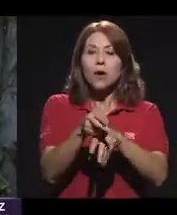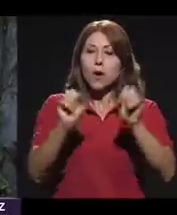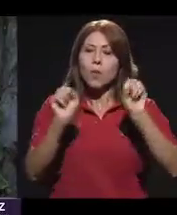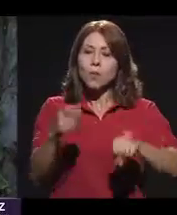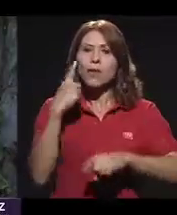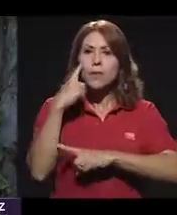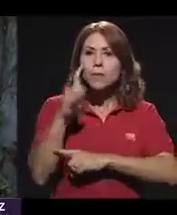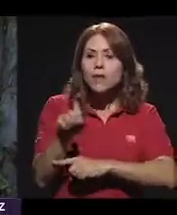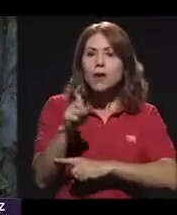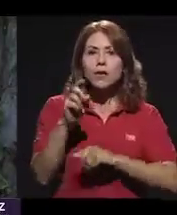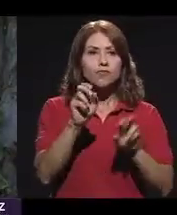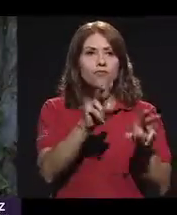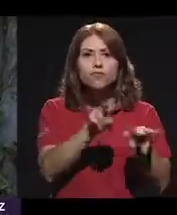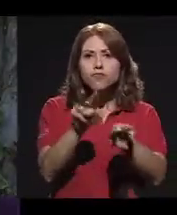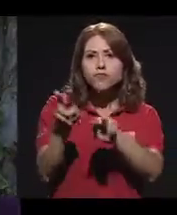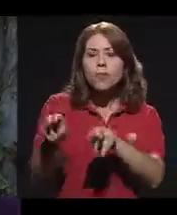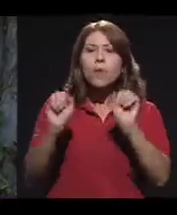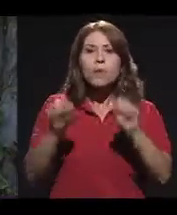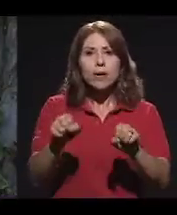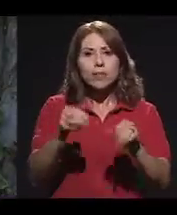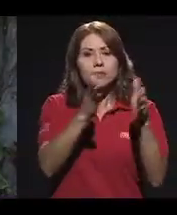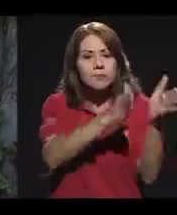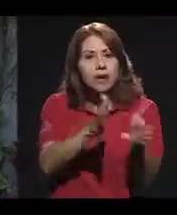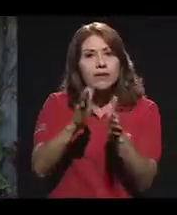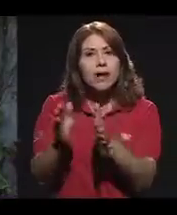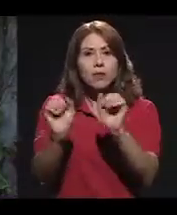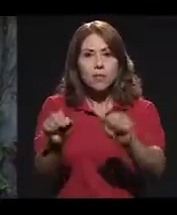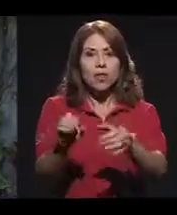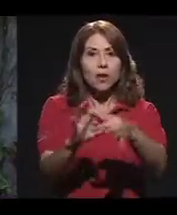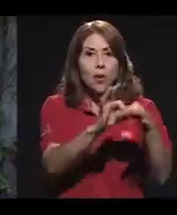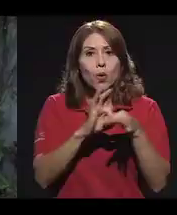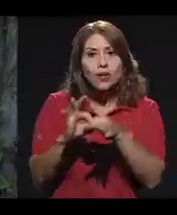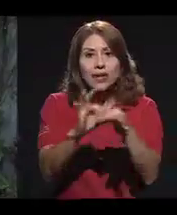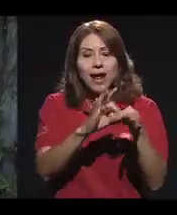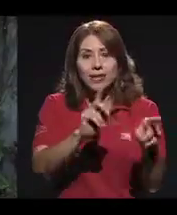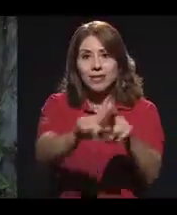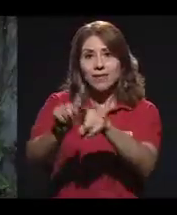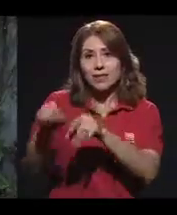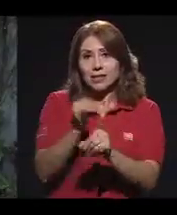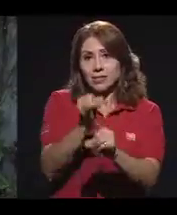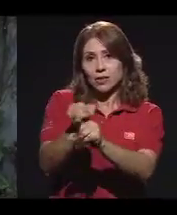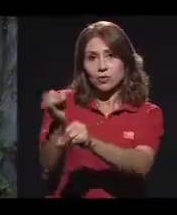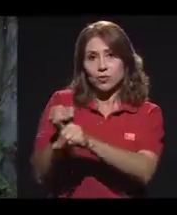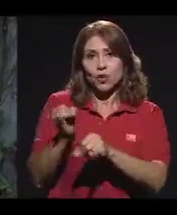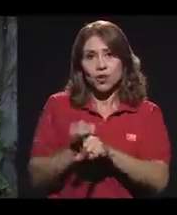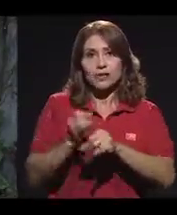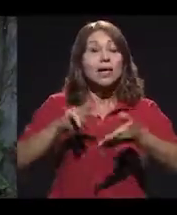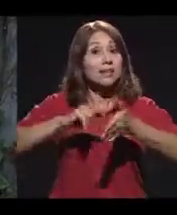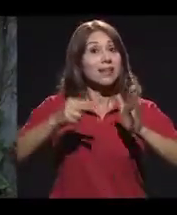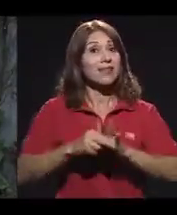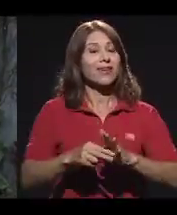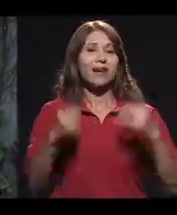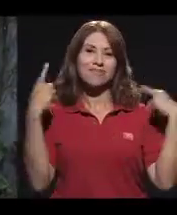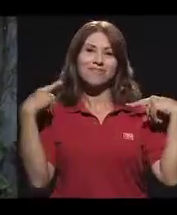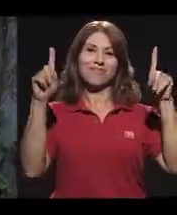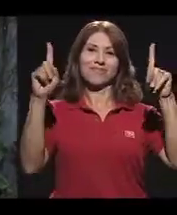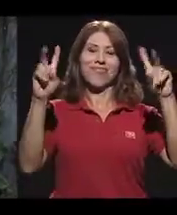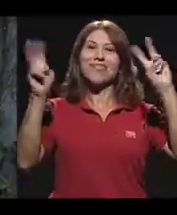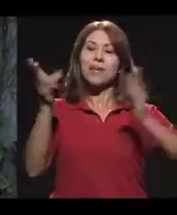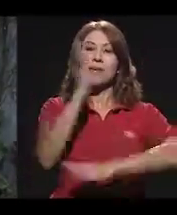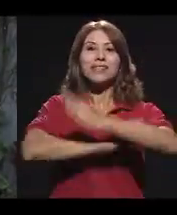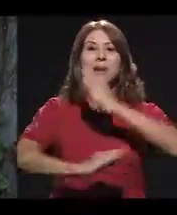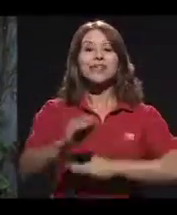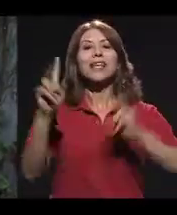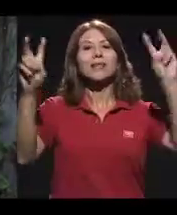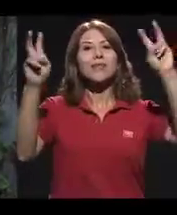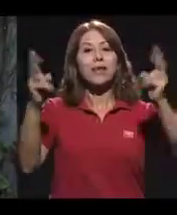para planificar, para poder coordinar al resto de las instituciones, y eso significa una esperanza de que por fin el tema de la discapacidad pase a ser un